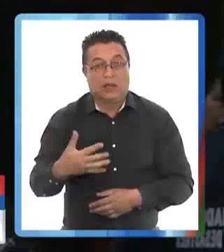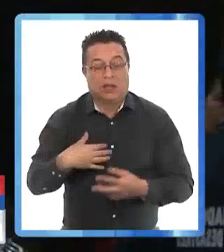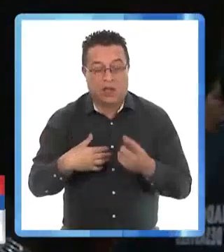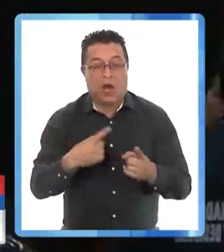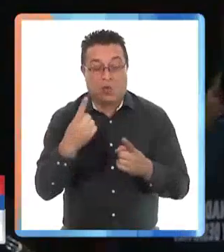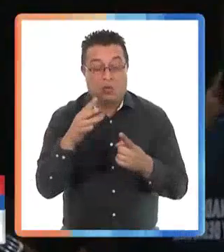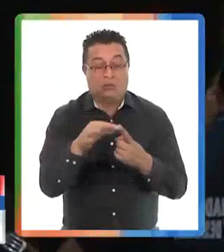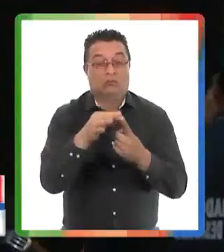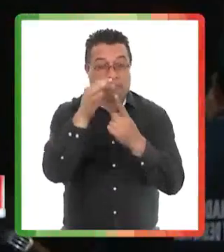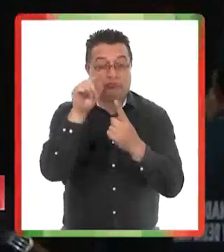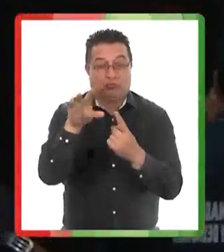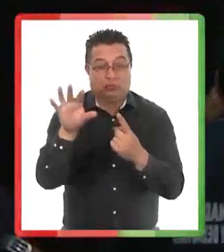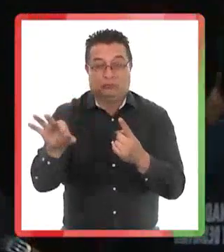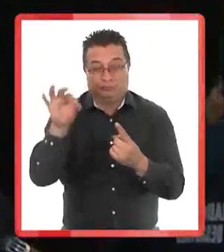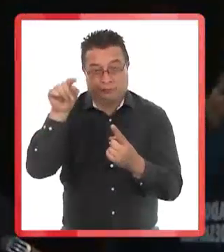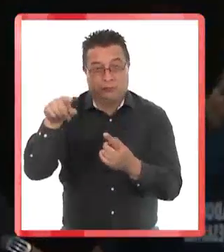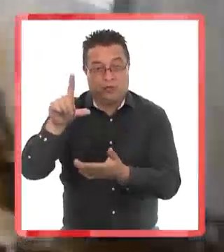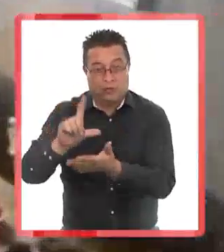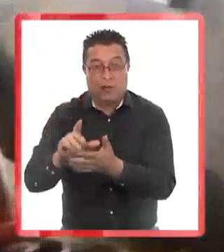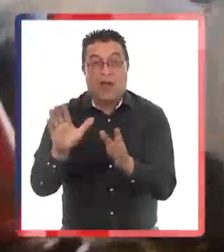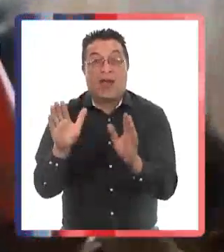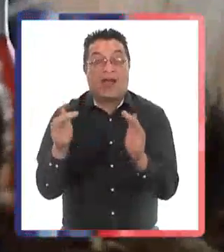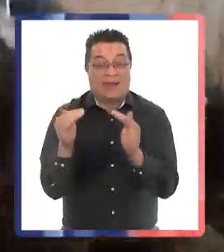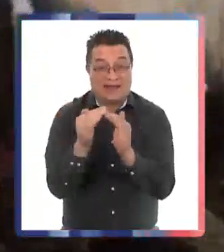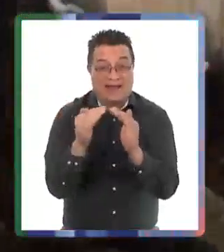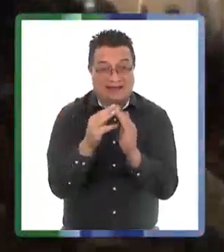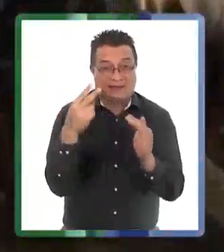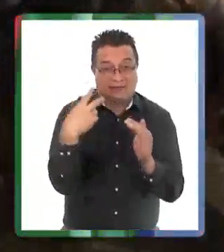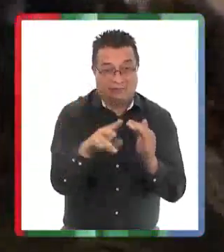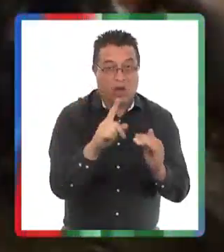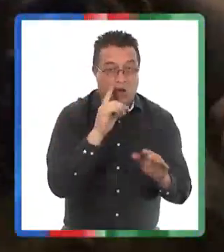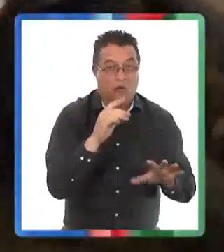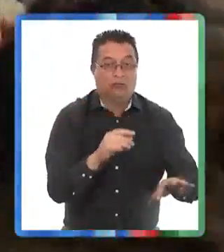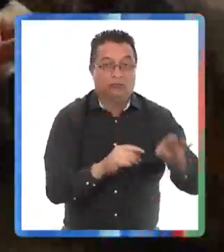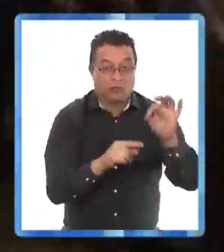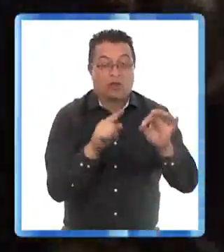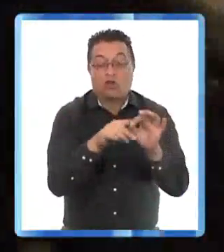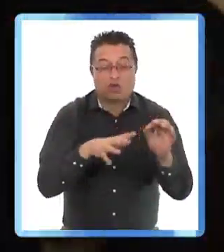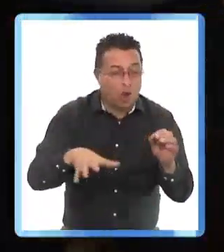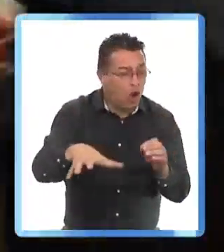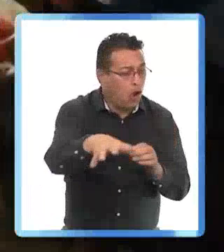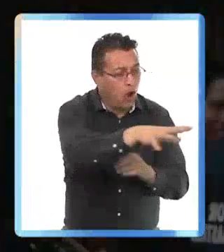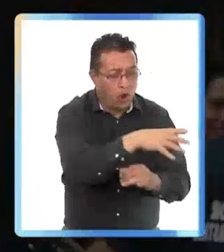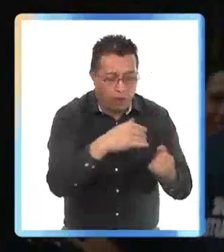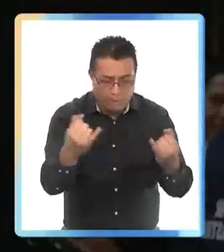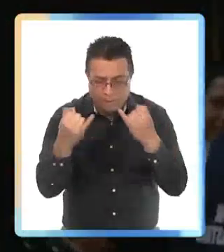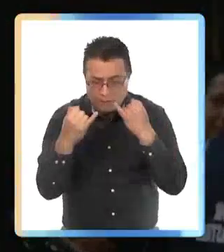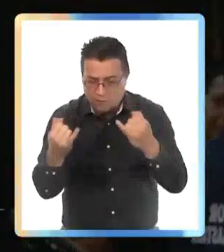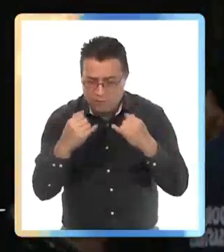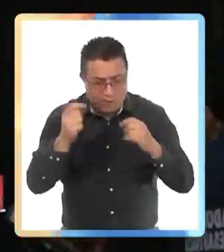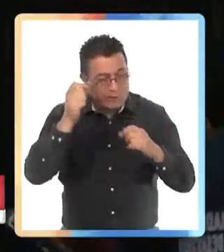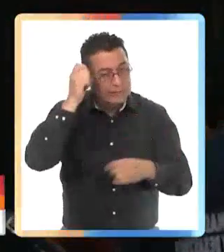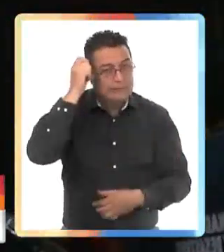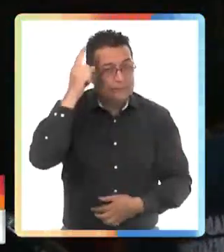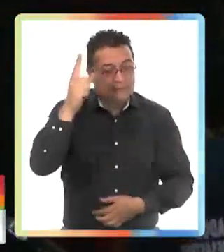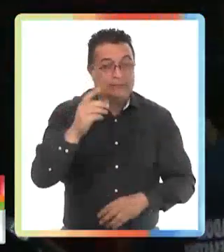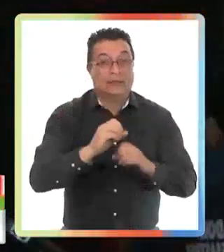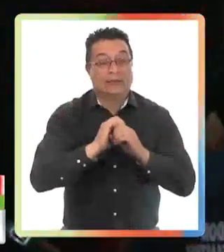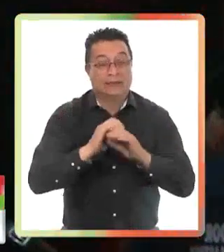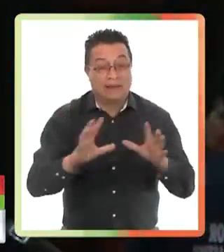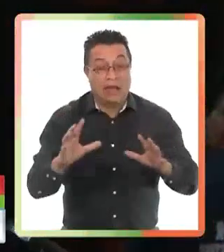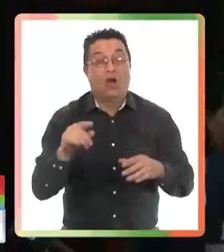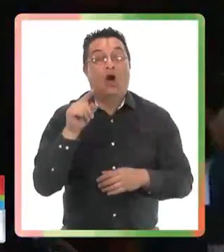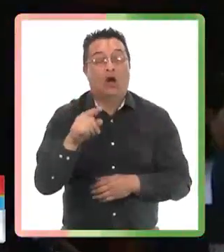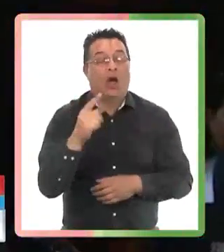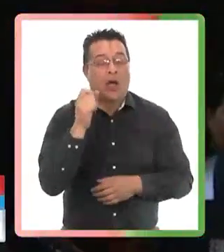se encontró un caso en el sector del cable de aves domésticas. Es importante que toda la población se informe de muy buena